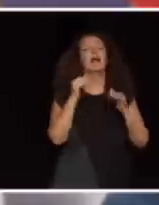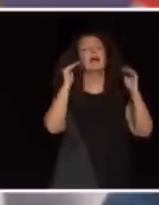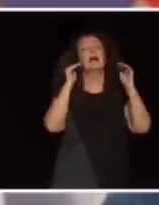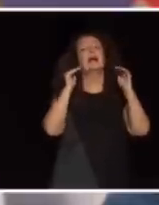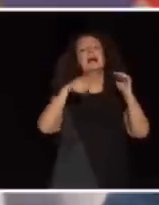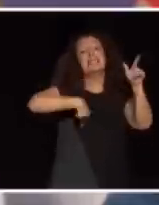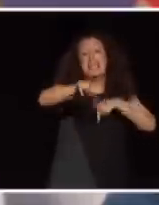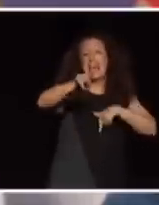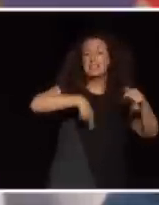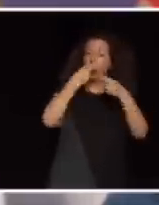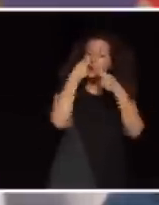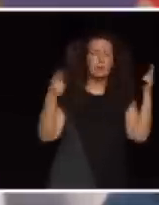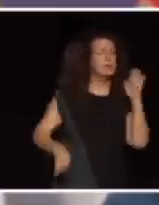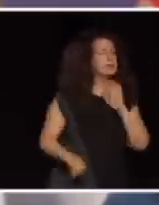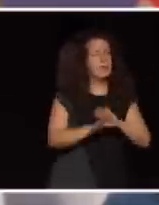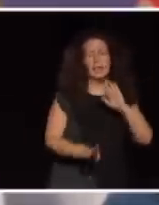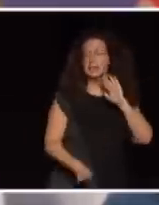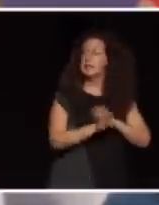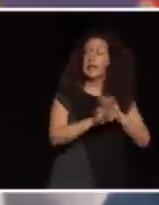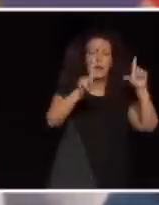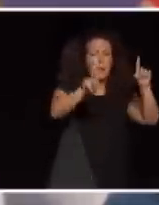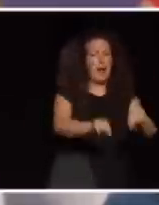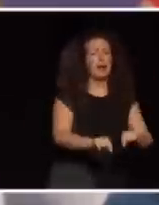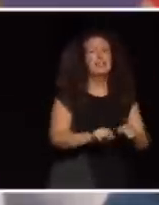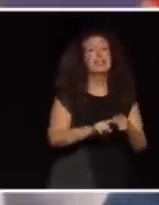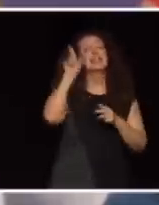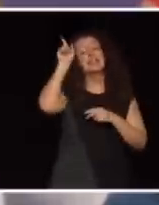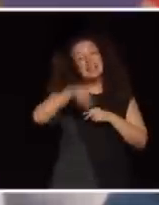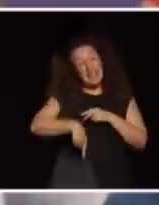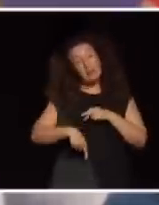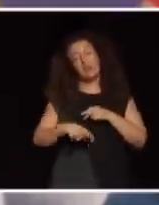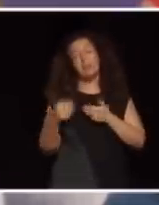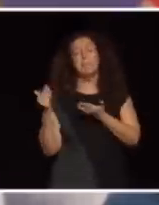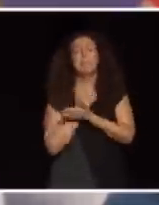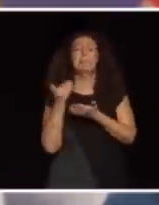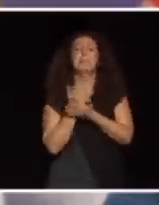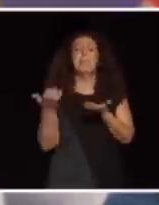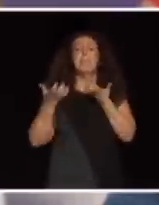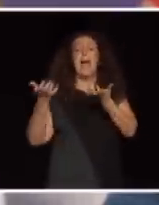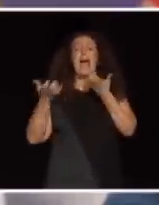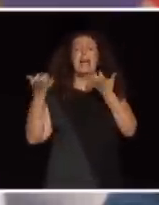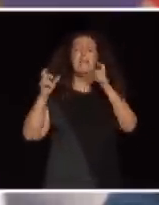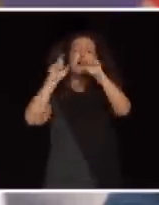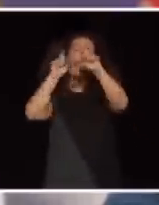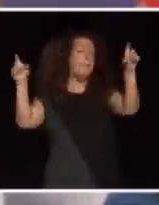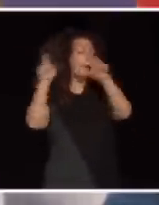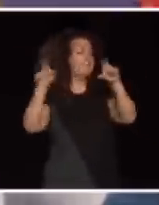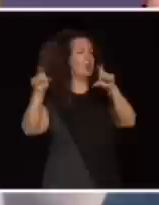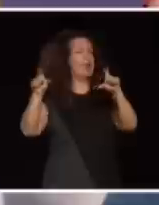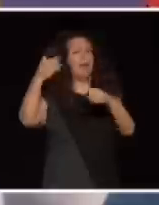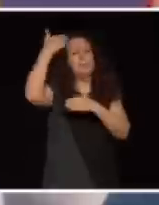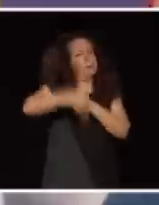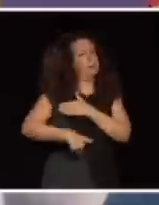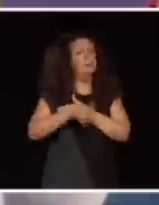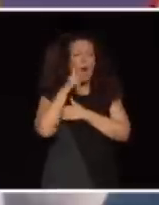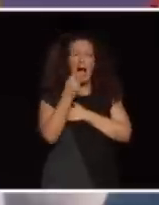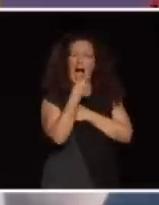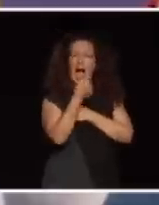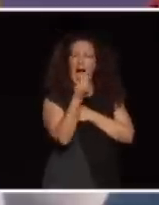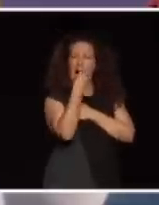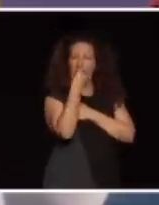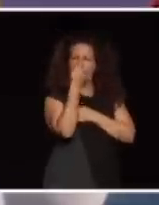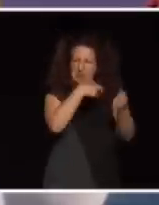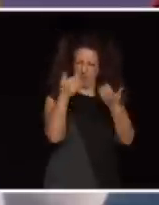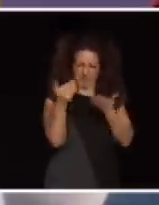del transporte público, pero también hay que topar los márgenes empresariales de beneficio del precio de los alimentos, compañeros y